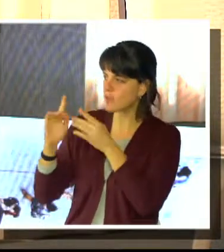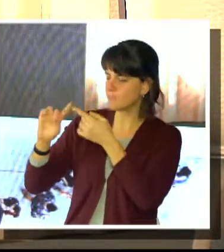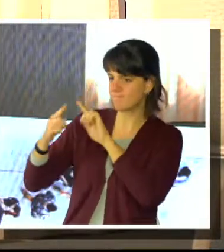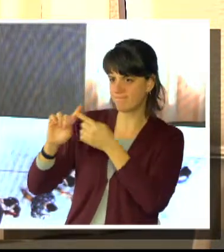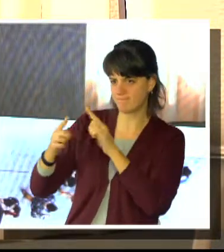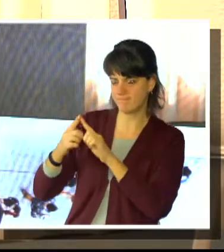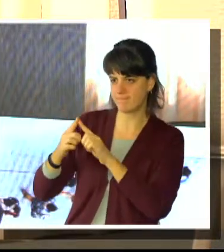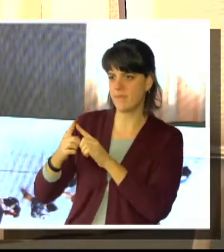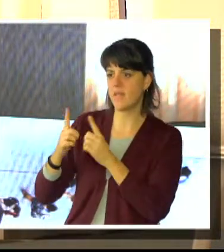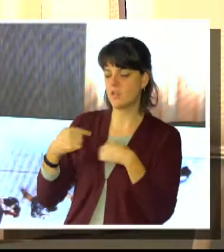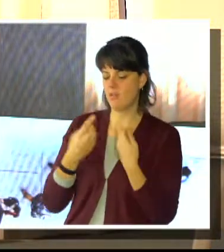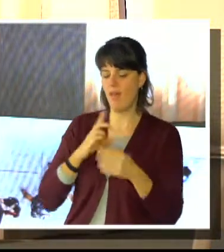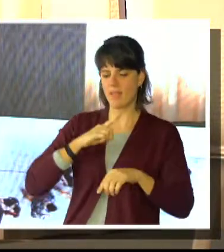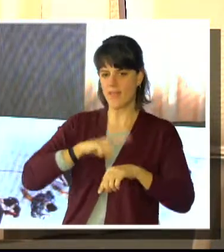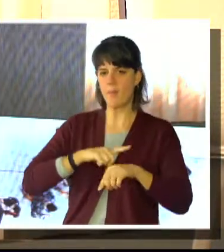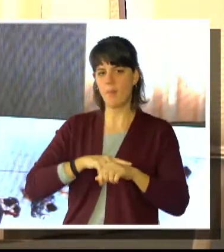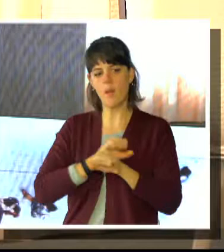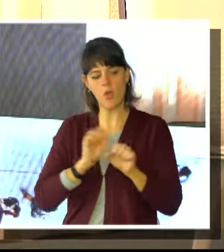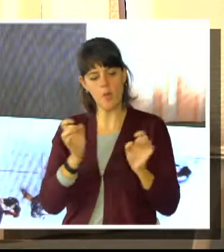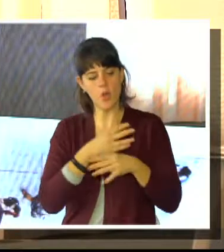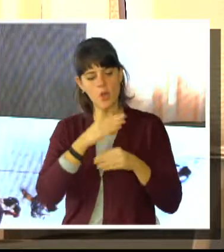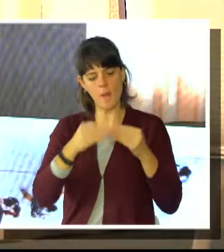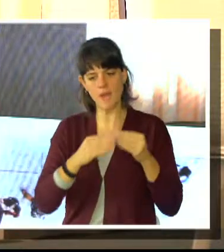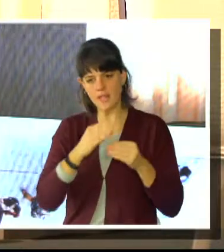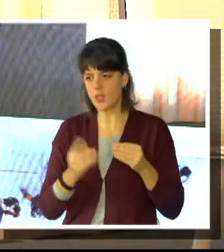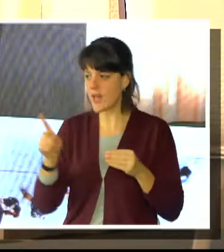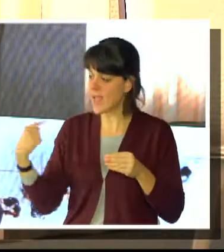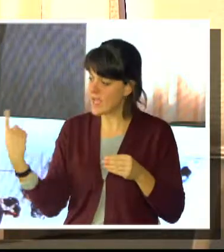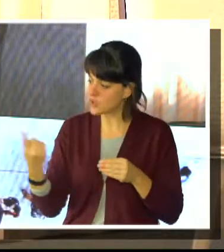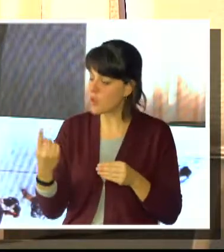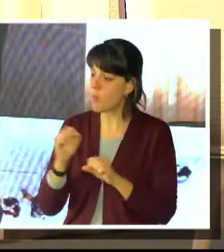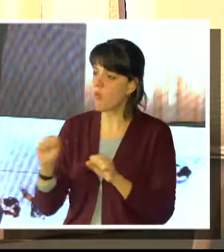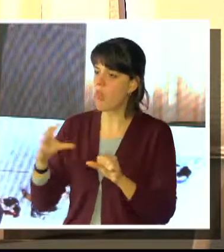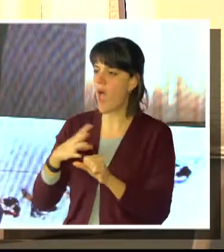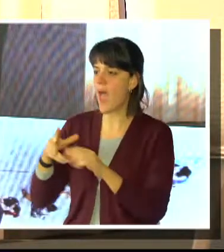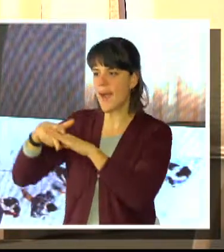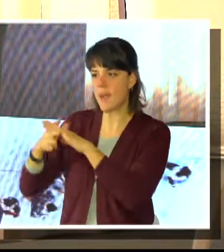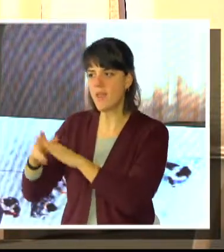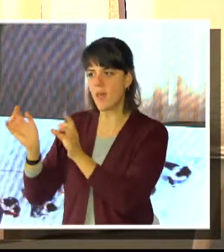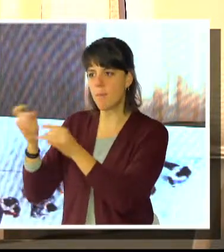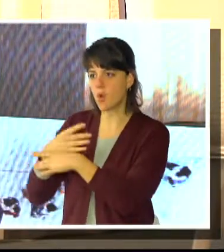gestión muy grande. En movilidad ya no se toman datos, ya no se toman decisiones,